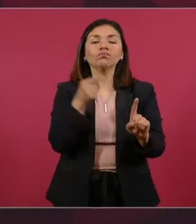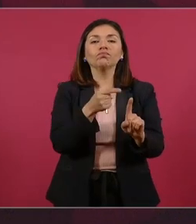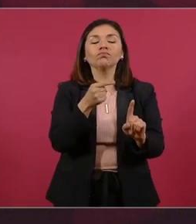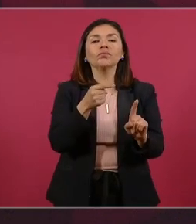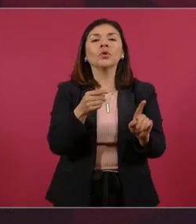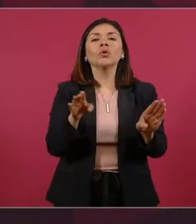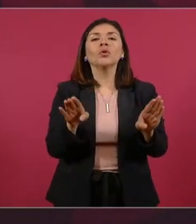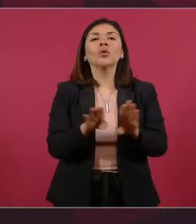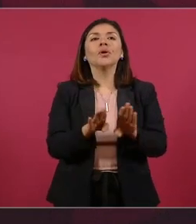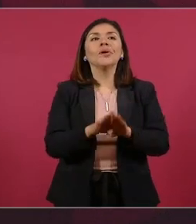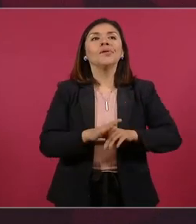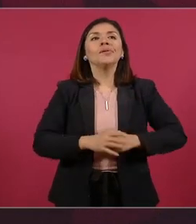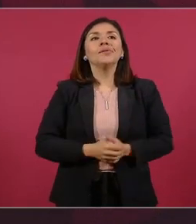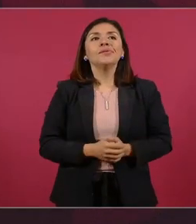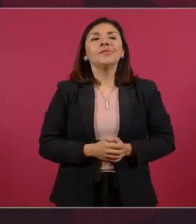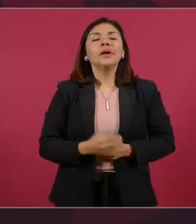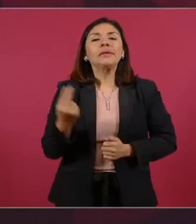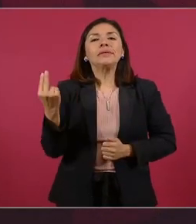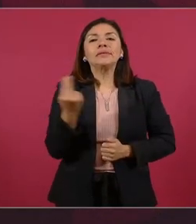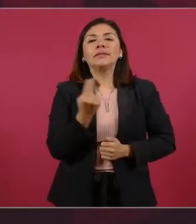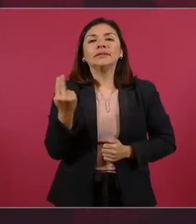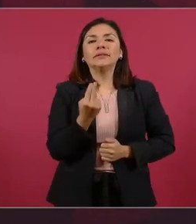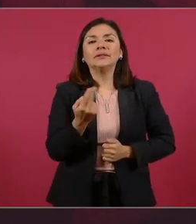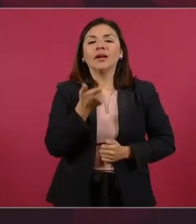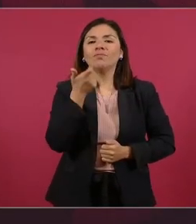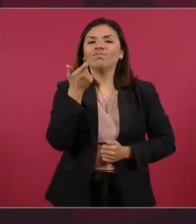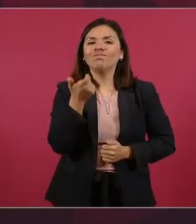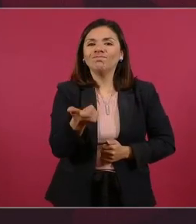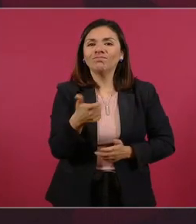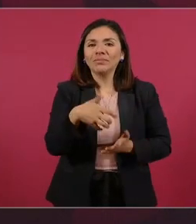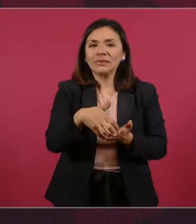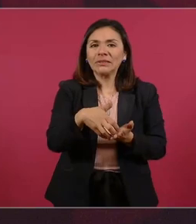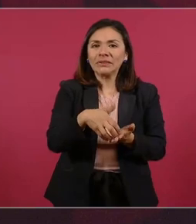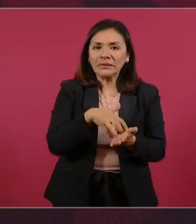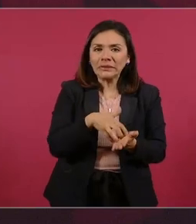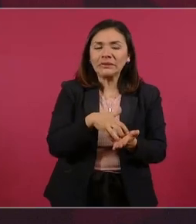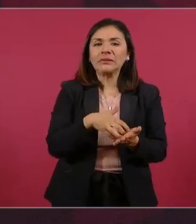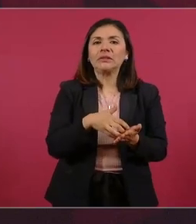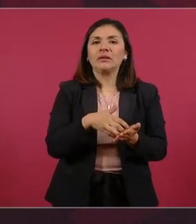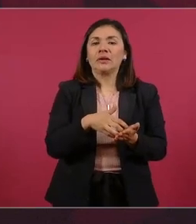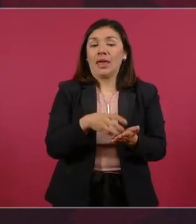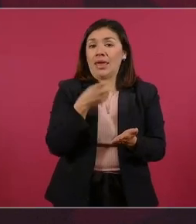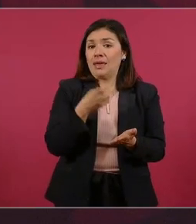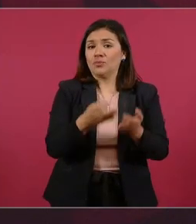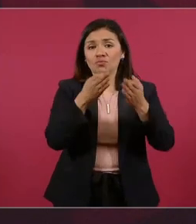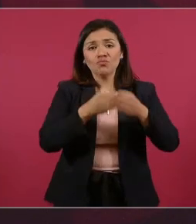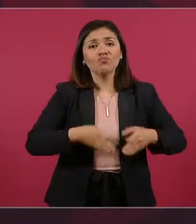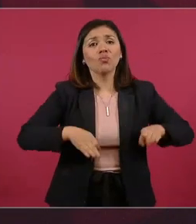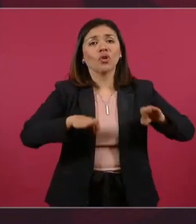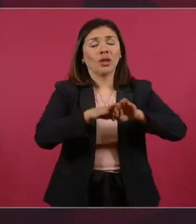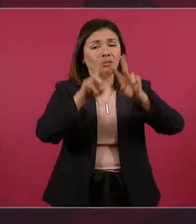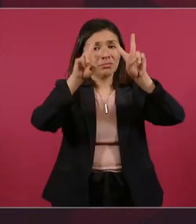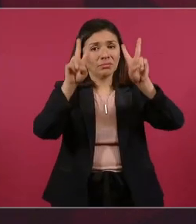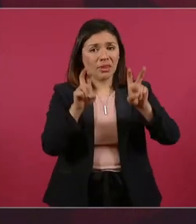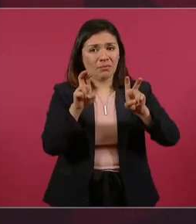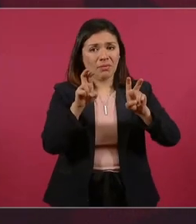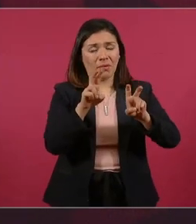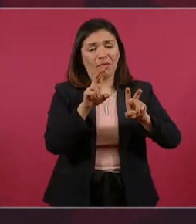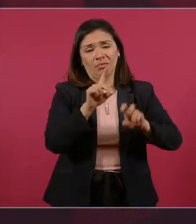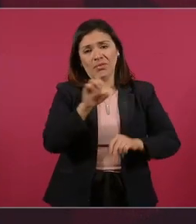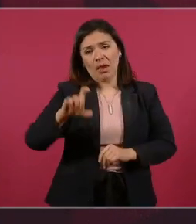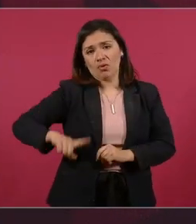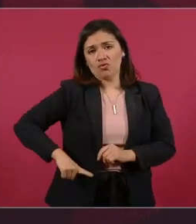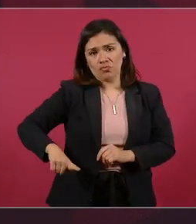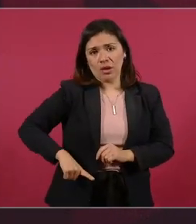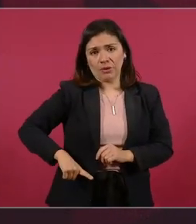considerar la austeridad como un asunto de Estado,